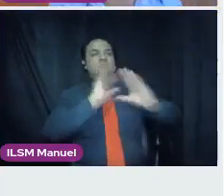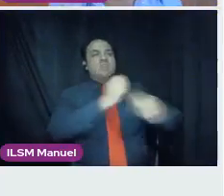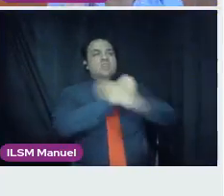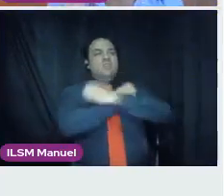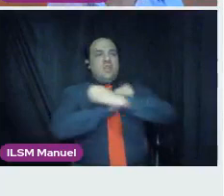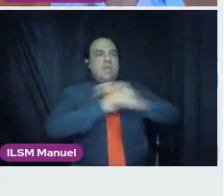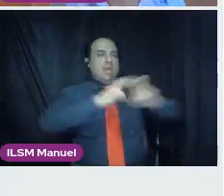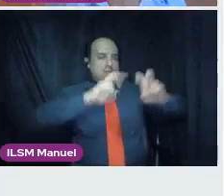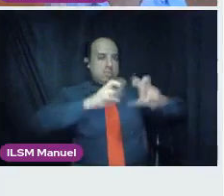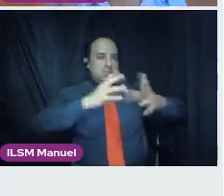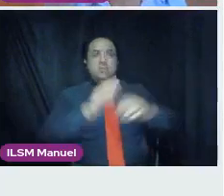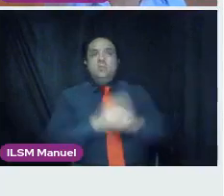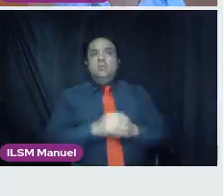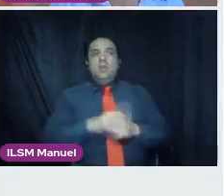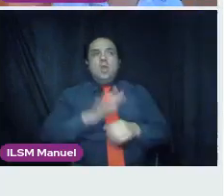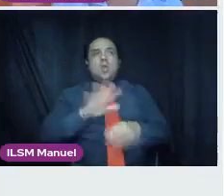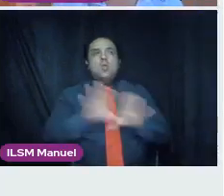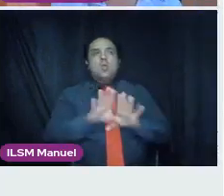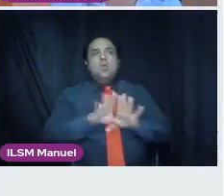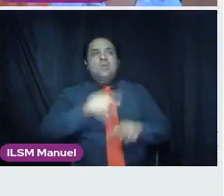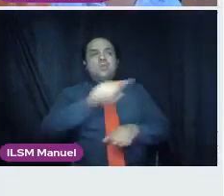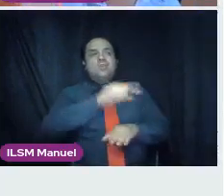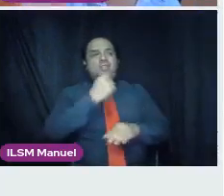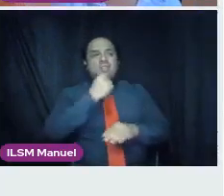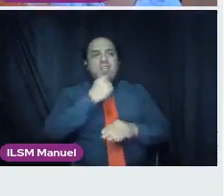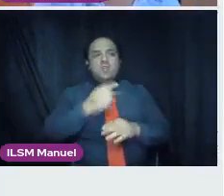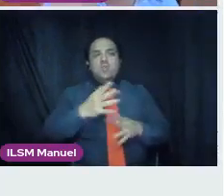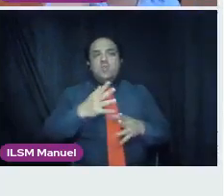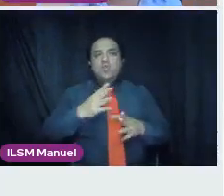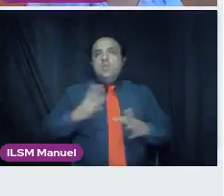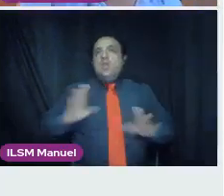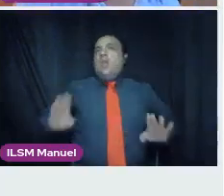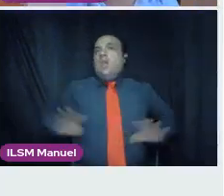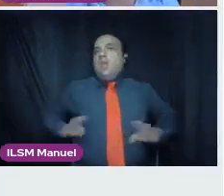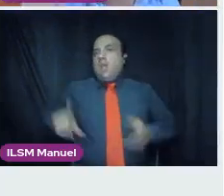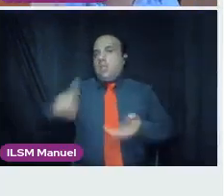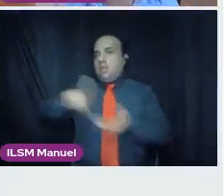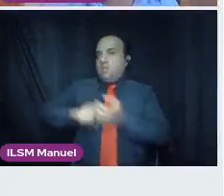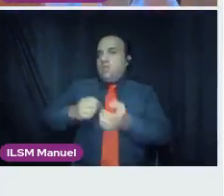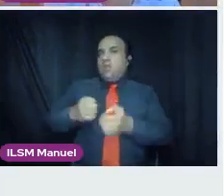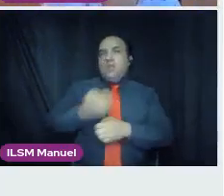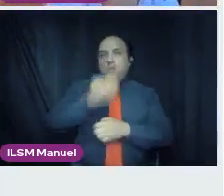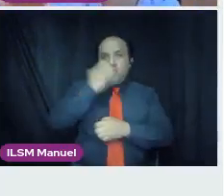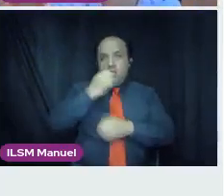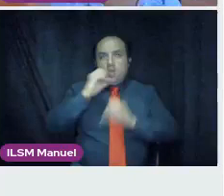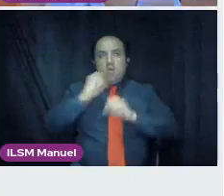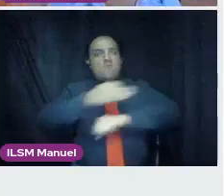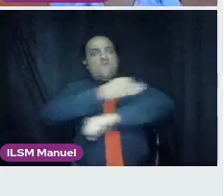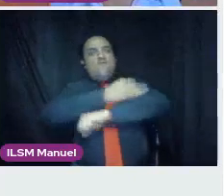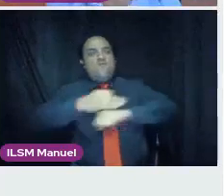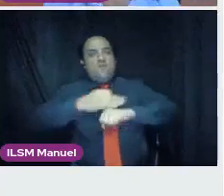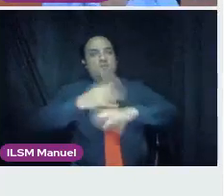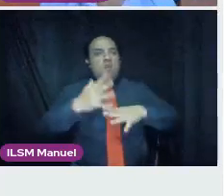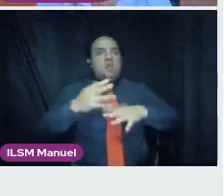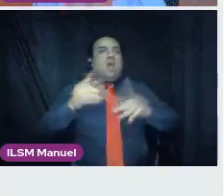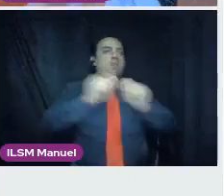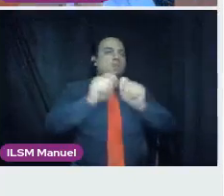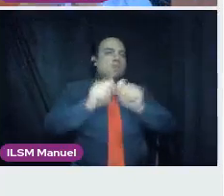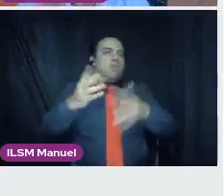comillas, de cómo los niños se iban a comportar en la escuela, con el resto, con la familia extensa,